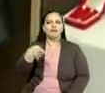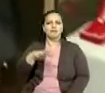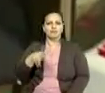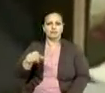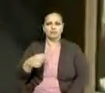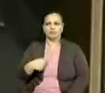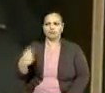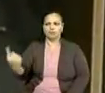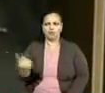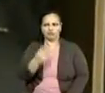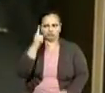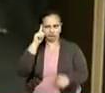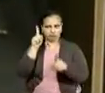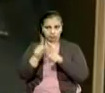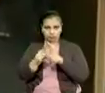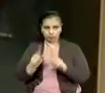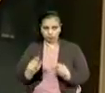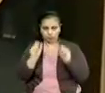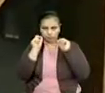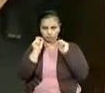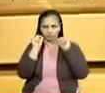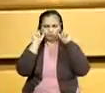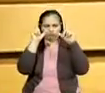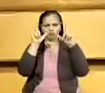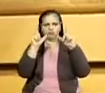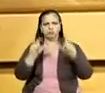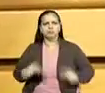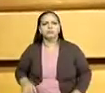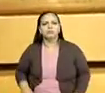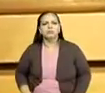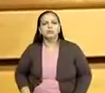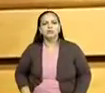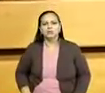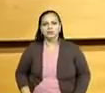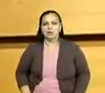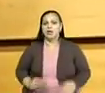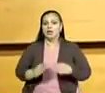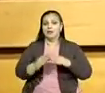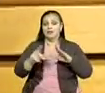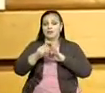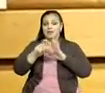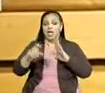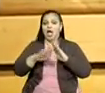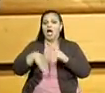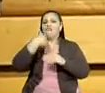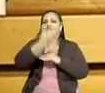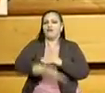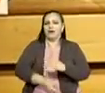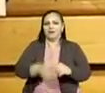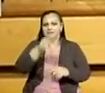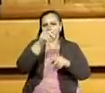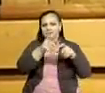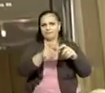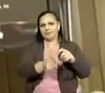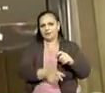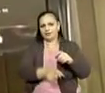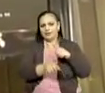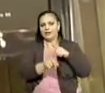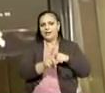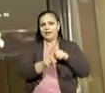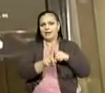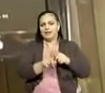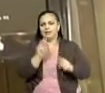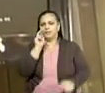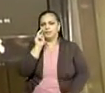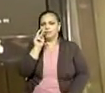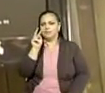contaron que generalmente operan más de dos personas y que un campanero es quien les avisa en qué momento pueden atracar, fijándose